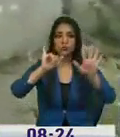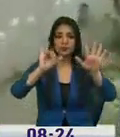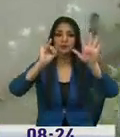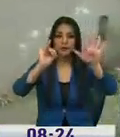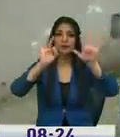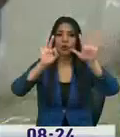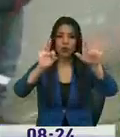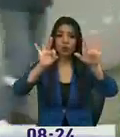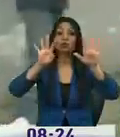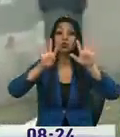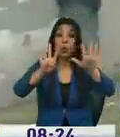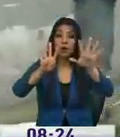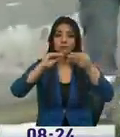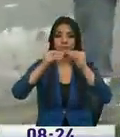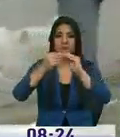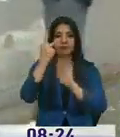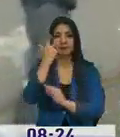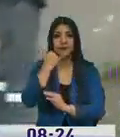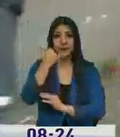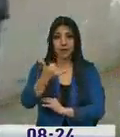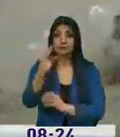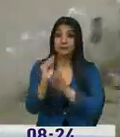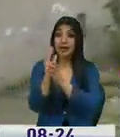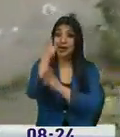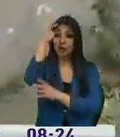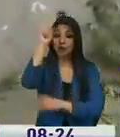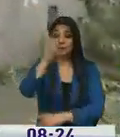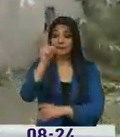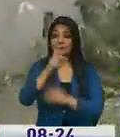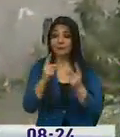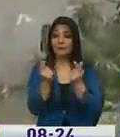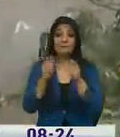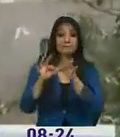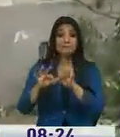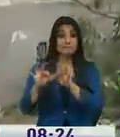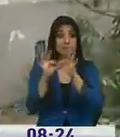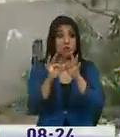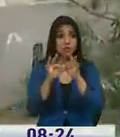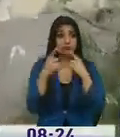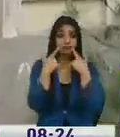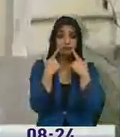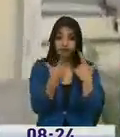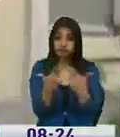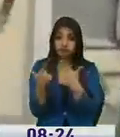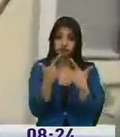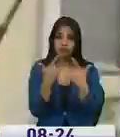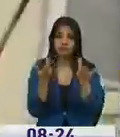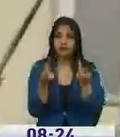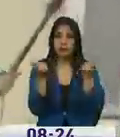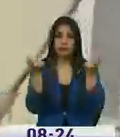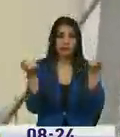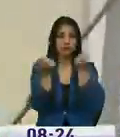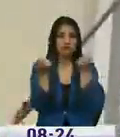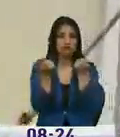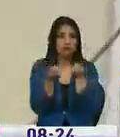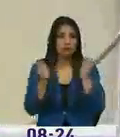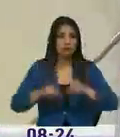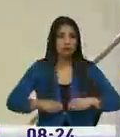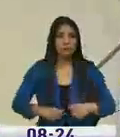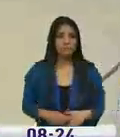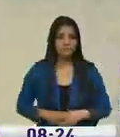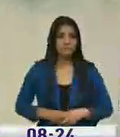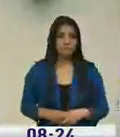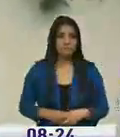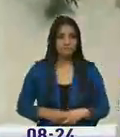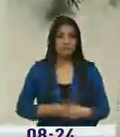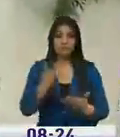1-800-456-789, opción 3, decirnos que los árboles ya necesitan podar para que nosotros podamos hacer una inspección y en ese caso intervenir. Perfecto, muchísimas gracias por